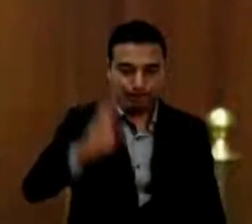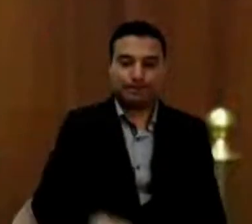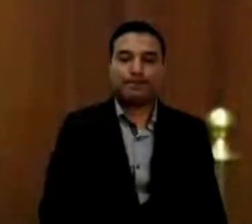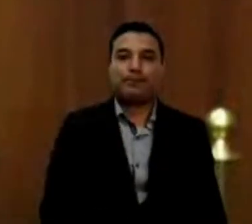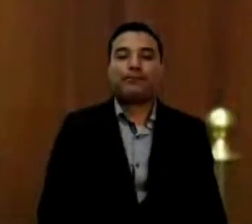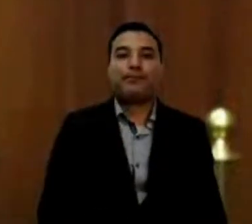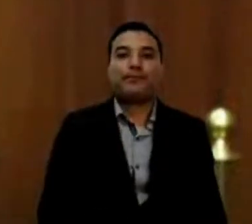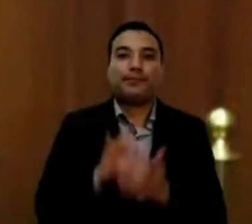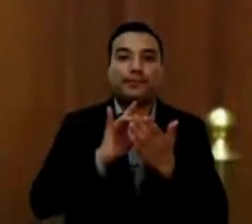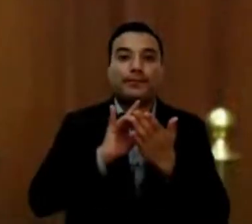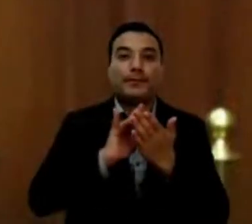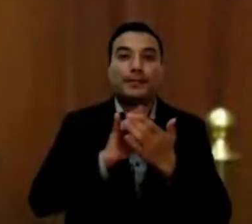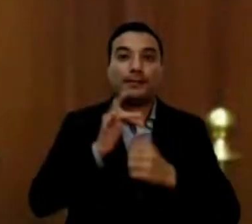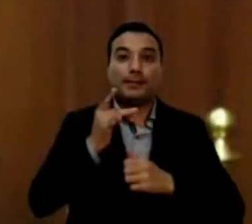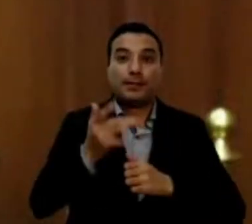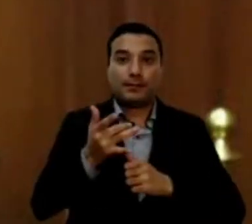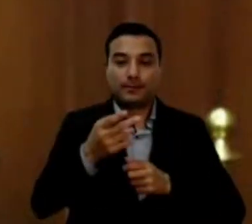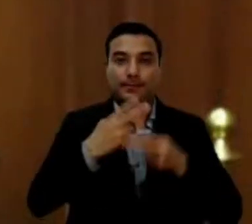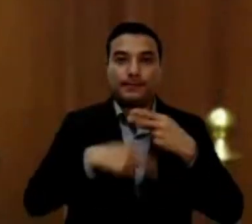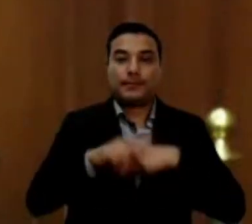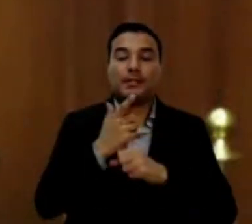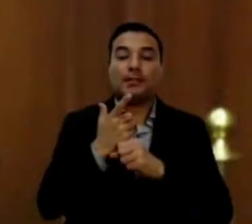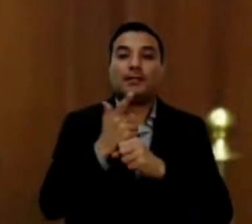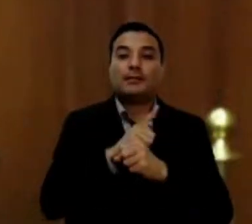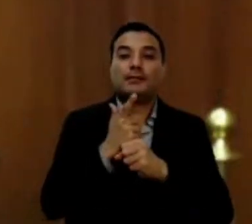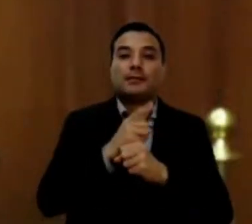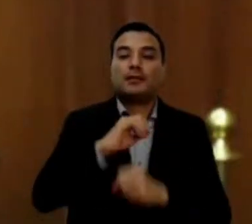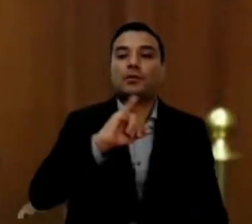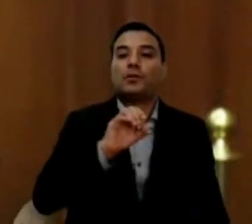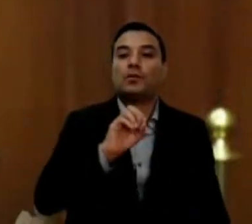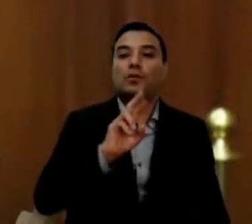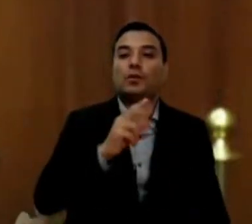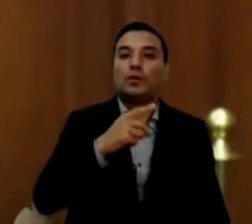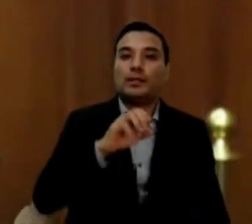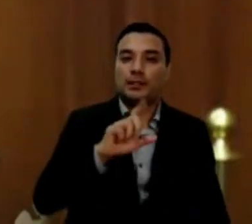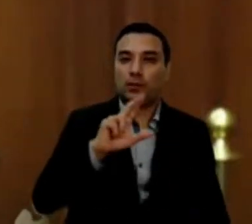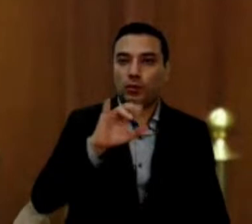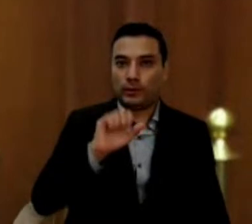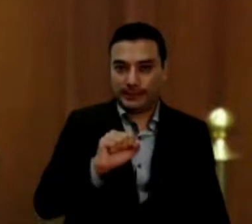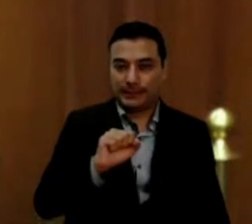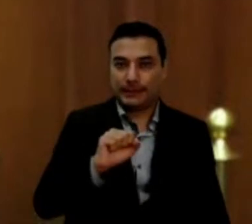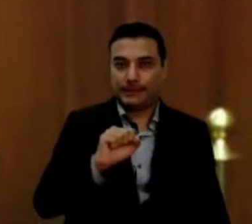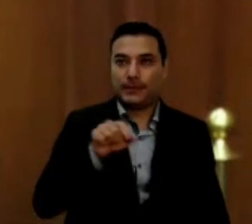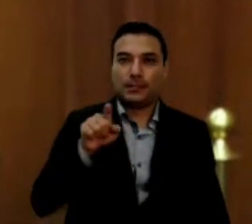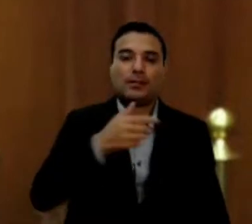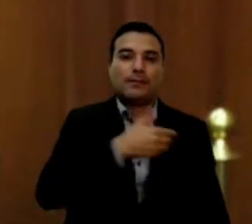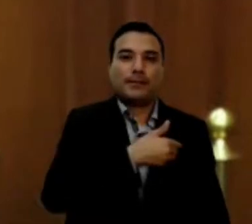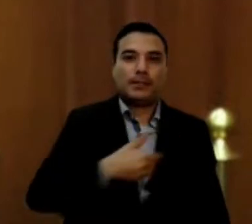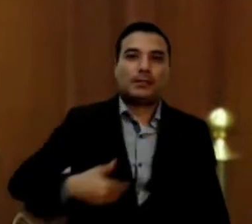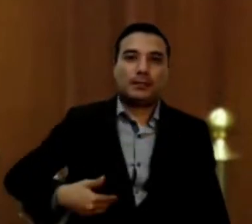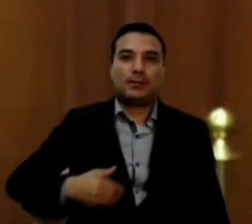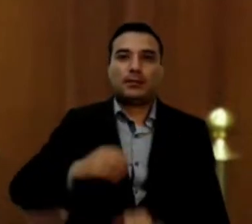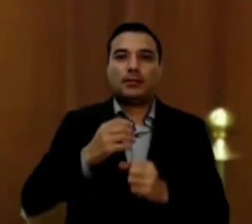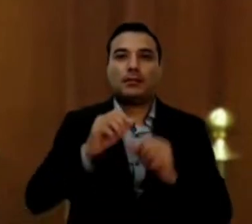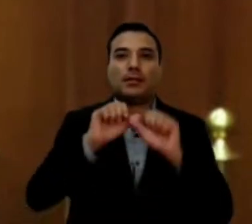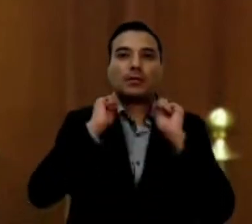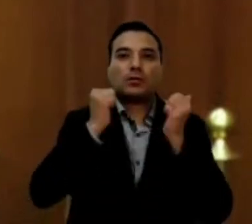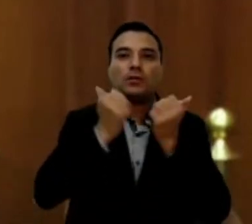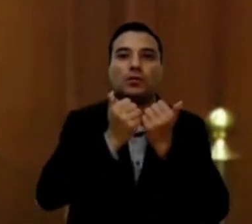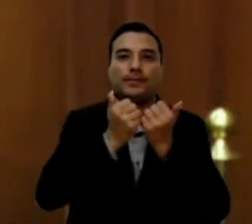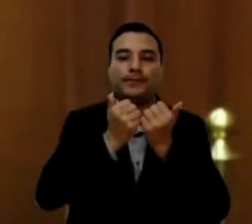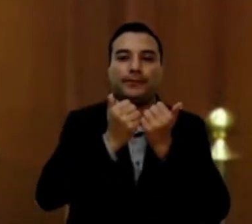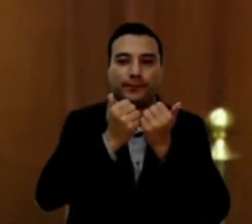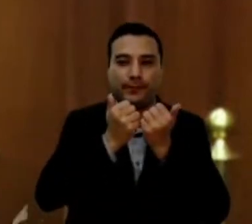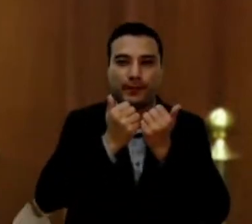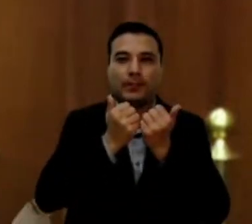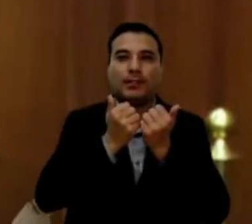Agradezco la presencia del licenciado Jorge Luis Pedraza Navarrete, presidente de la Asociación de Distribuidores de